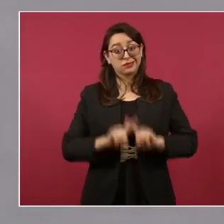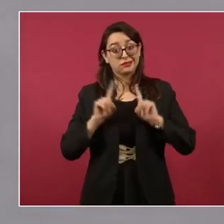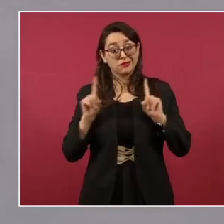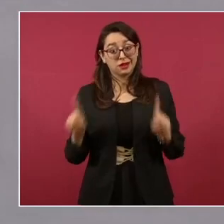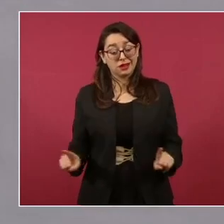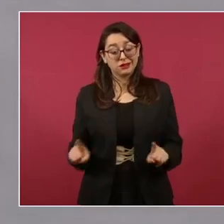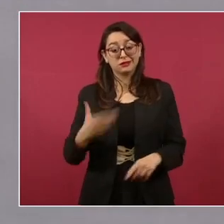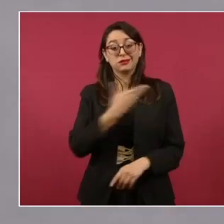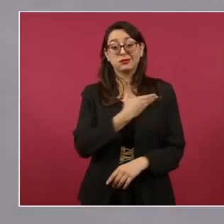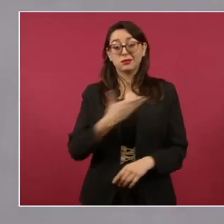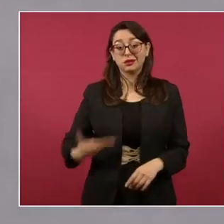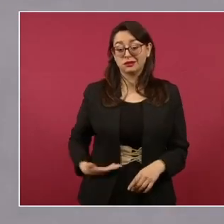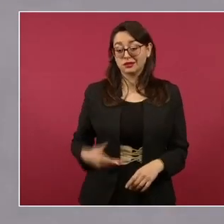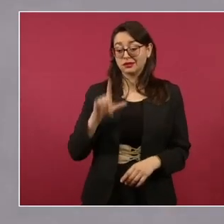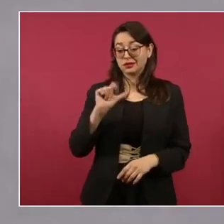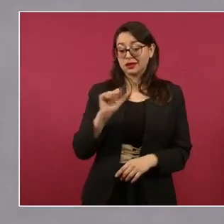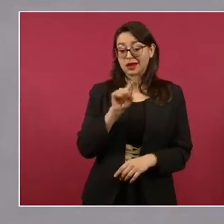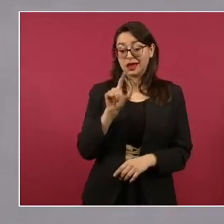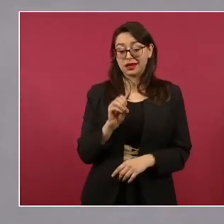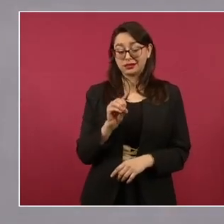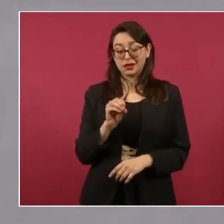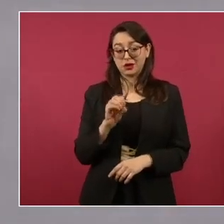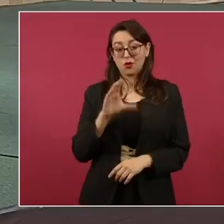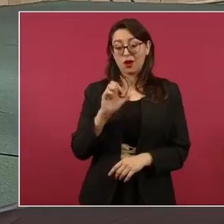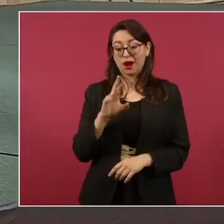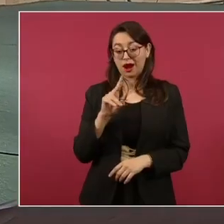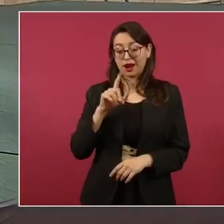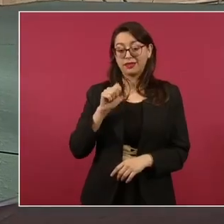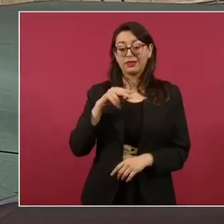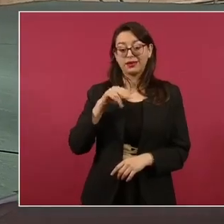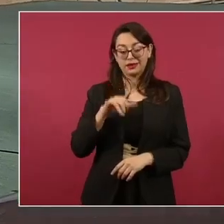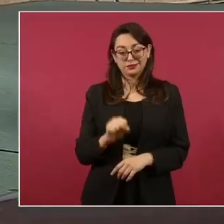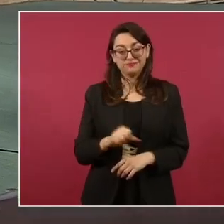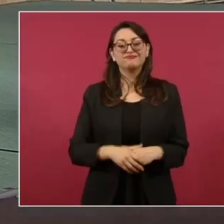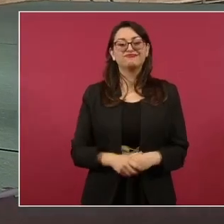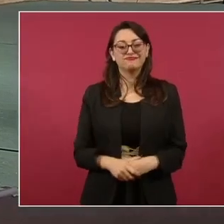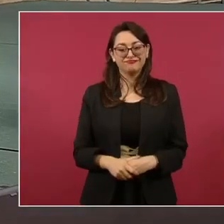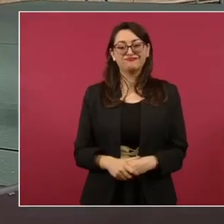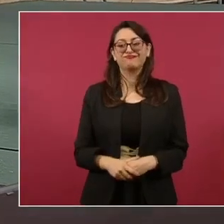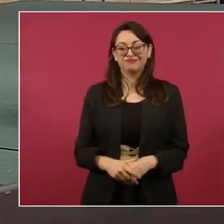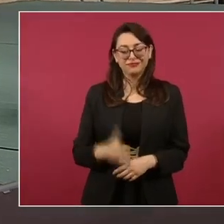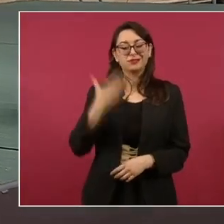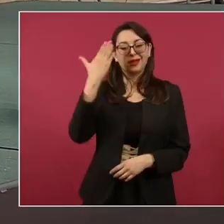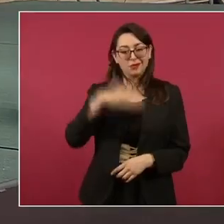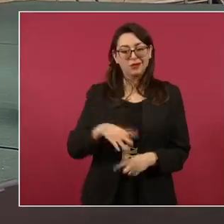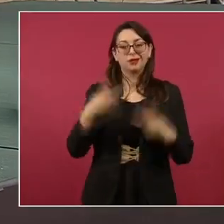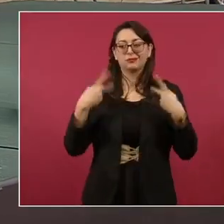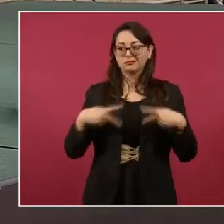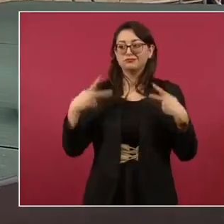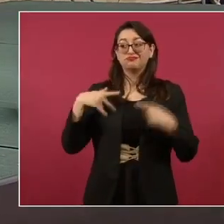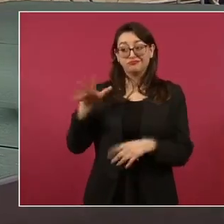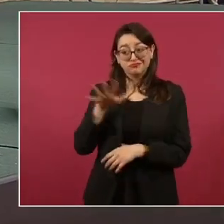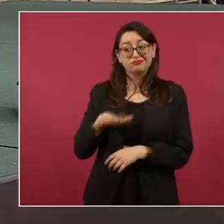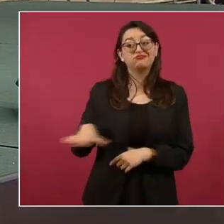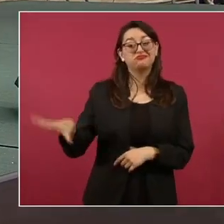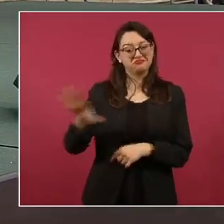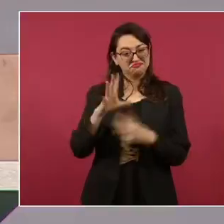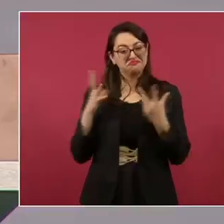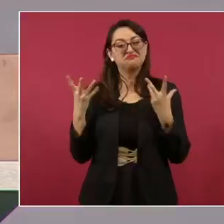los de abajo para hacer realidad su transformación.